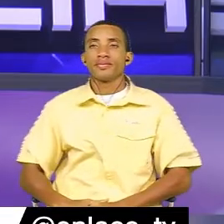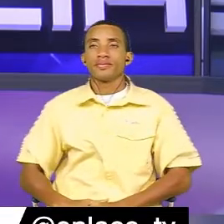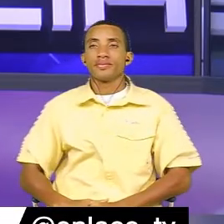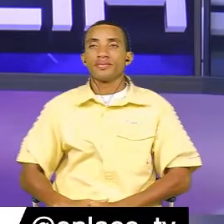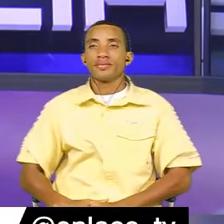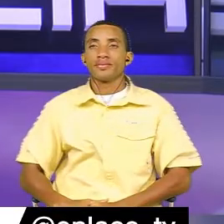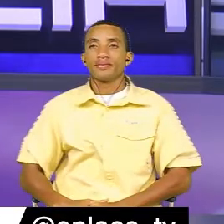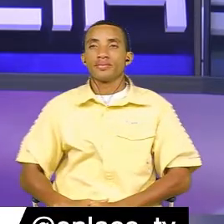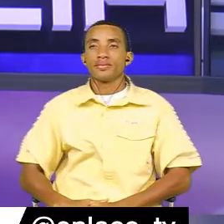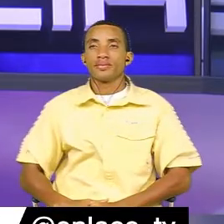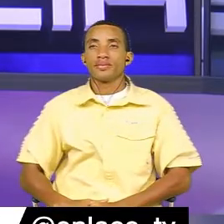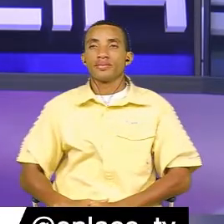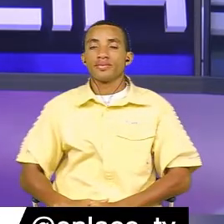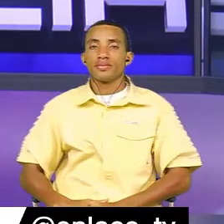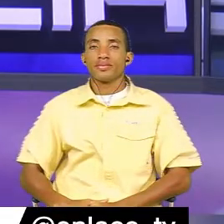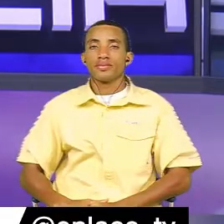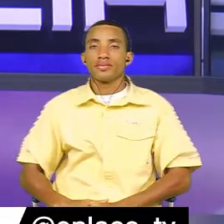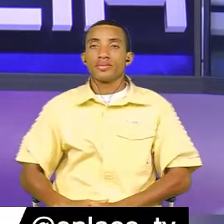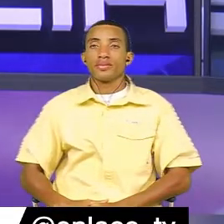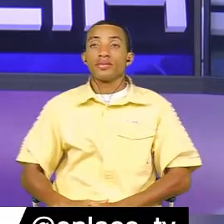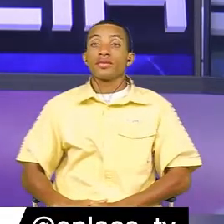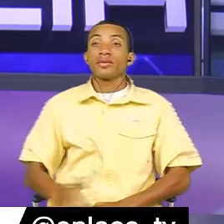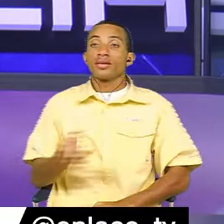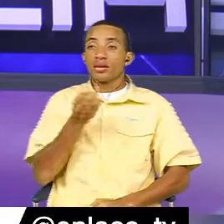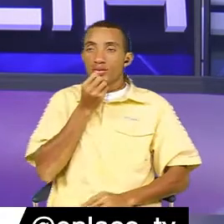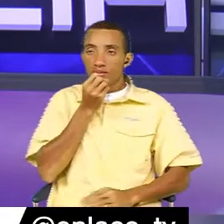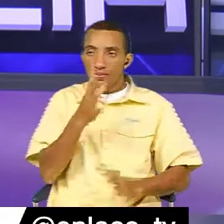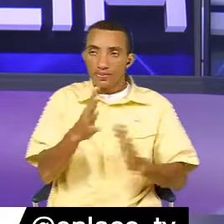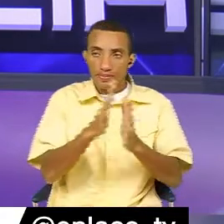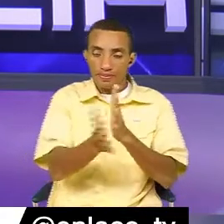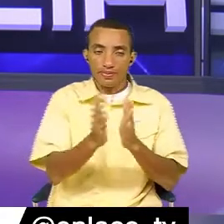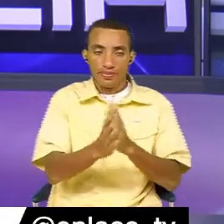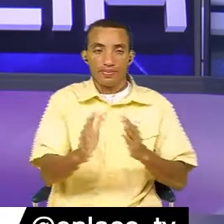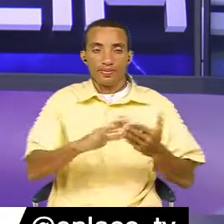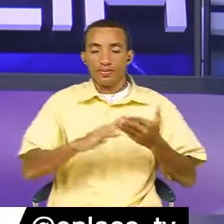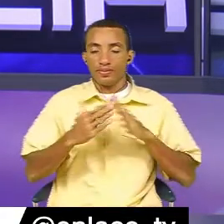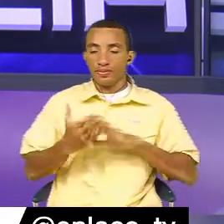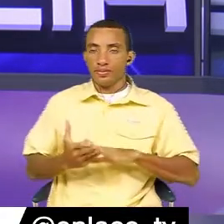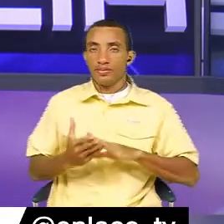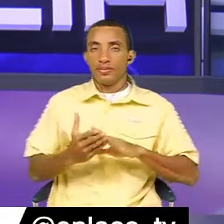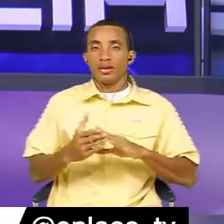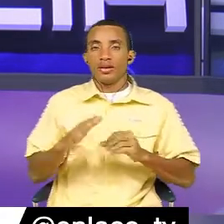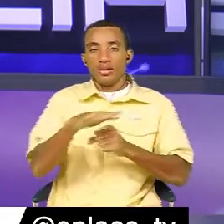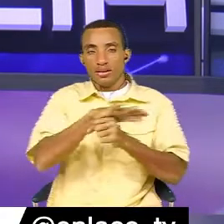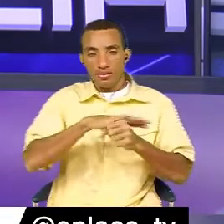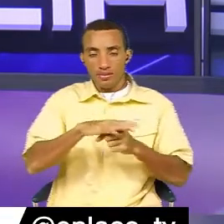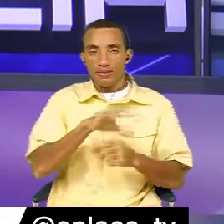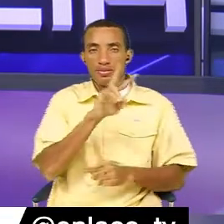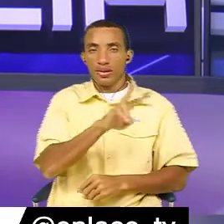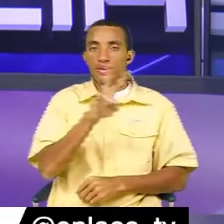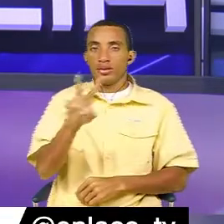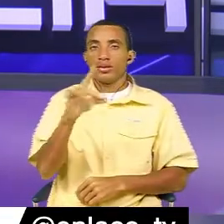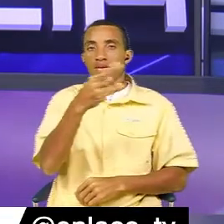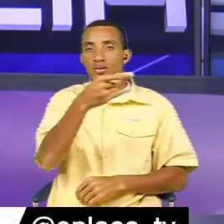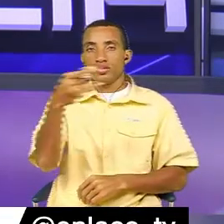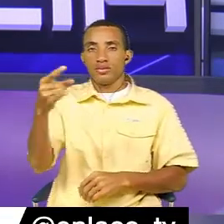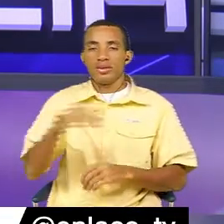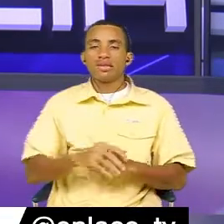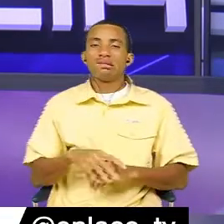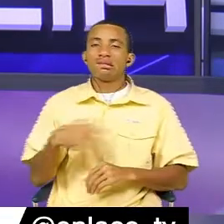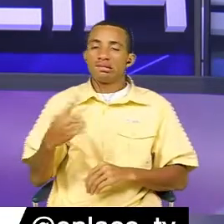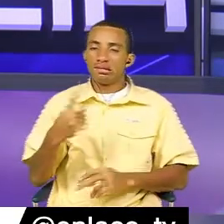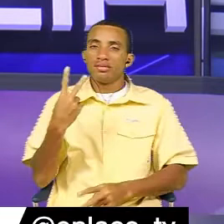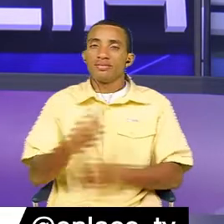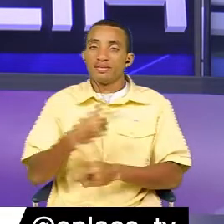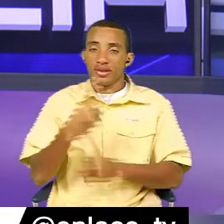Muy bien, y esta información hacía referencia a la denuncia que hace la comunidad del barrio 22 de marzo sobre el peligro inminente que representa esta casa